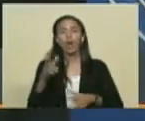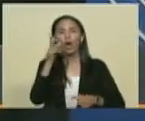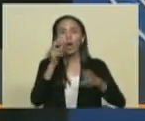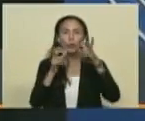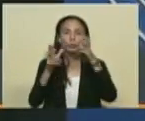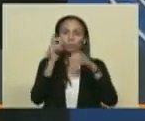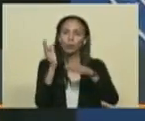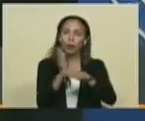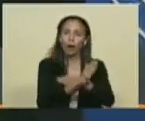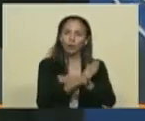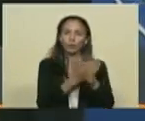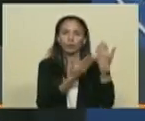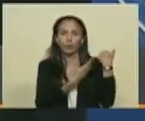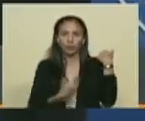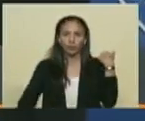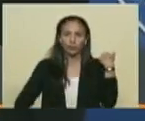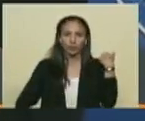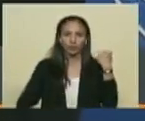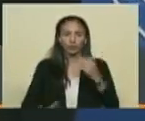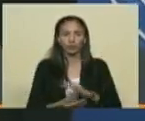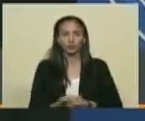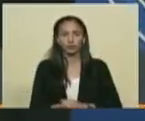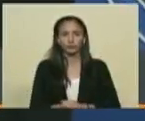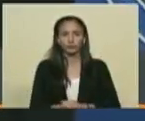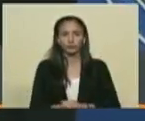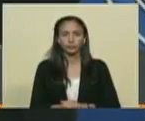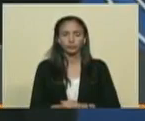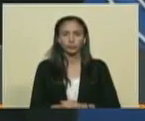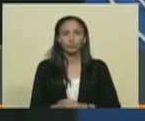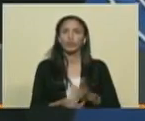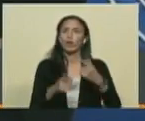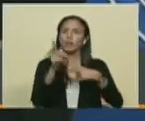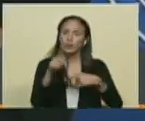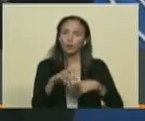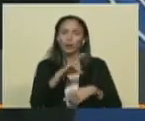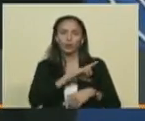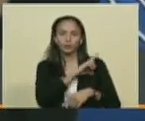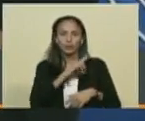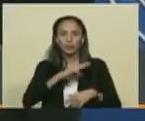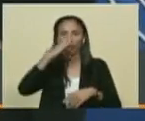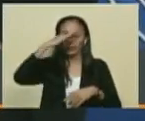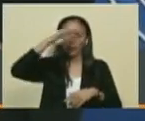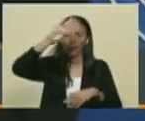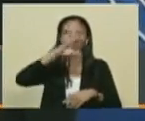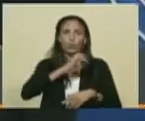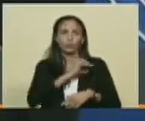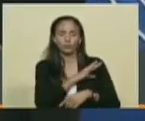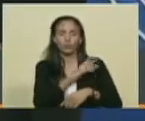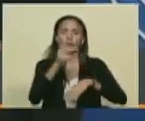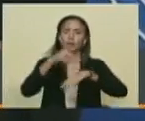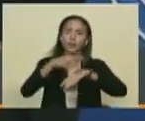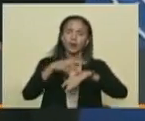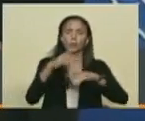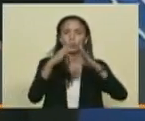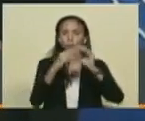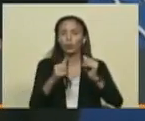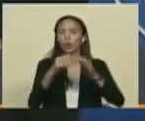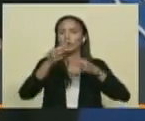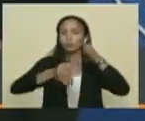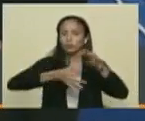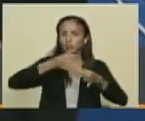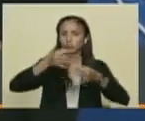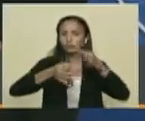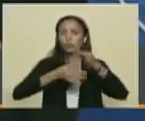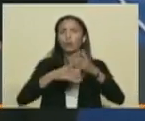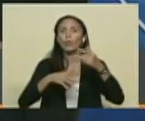las declaraciones del presidente de la República, de los cancilleres de México, Chile y Nicaragua, tal como anunciaba el